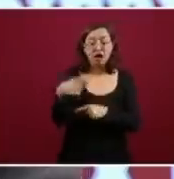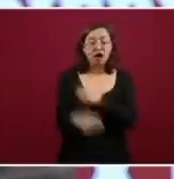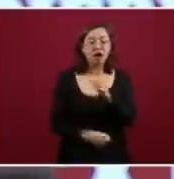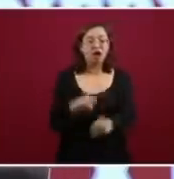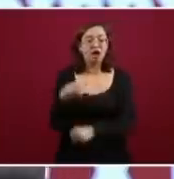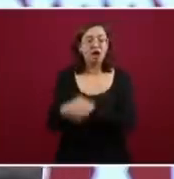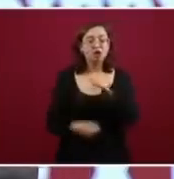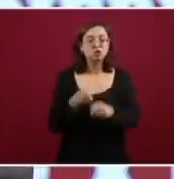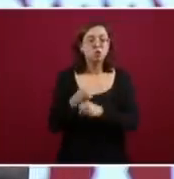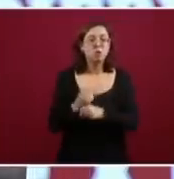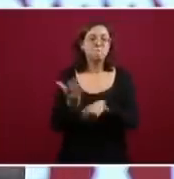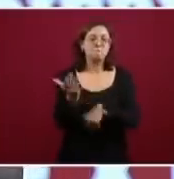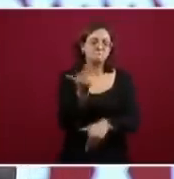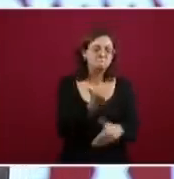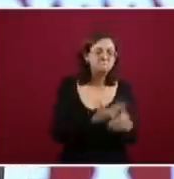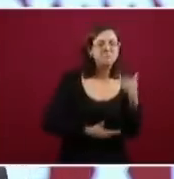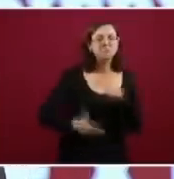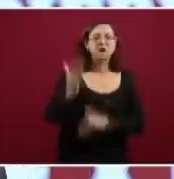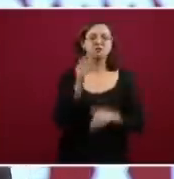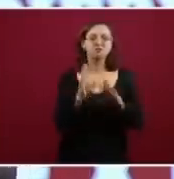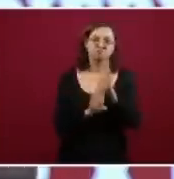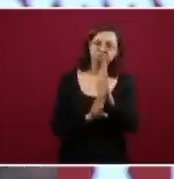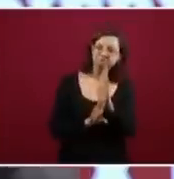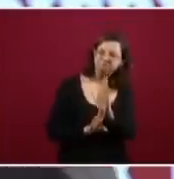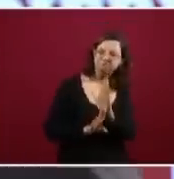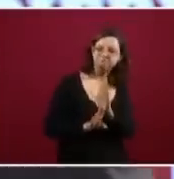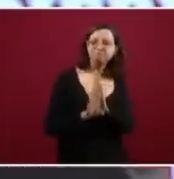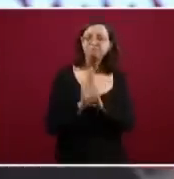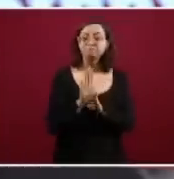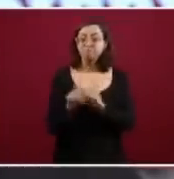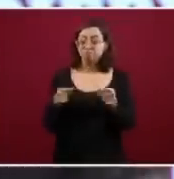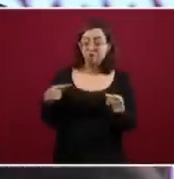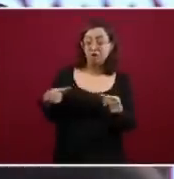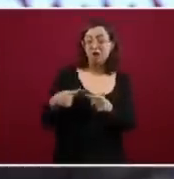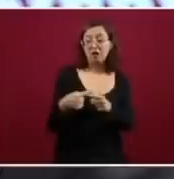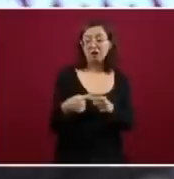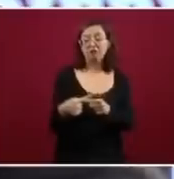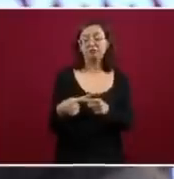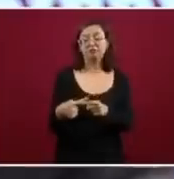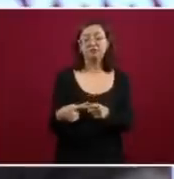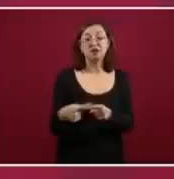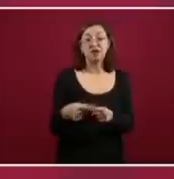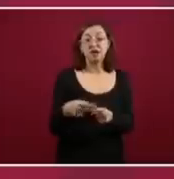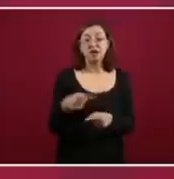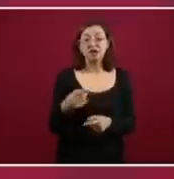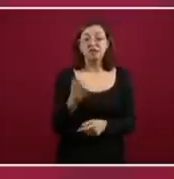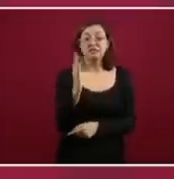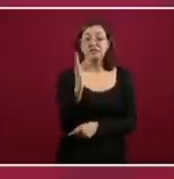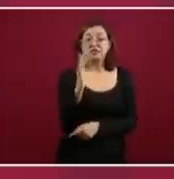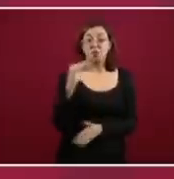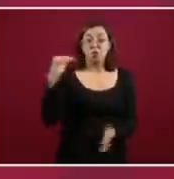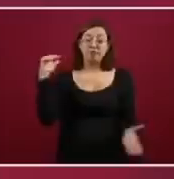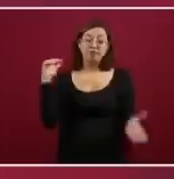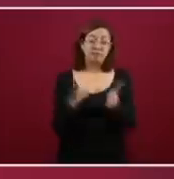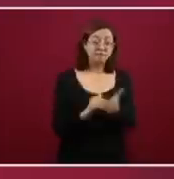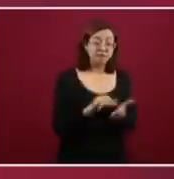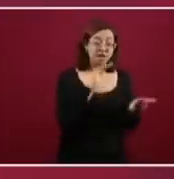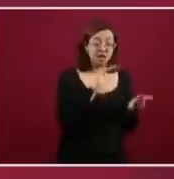al contrario vamos a cerrar el año con 50.000 barriles adicionales